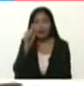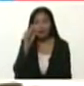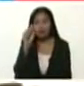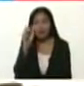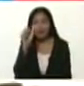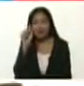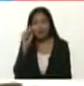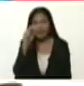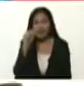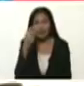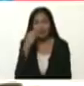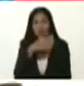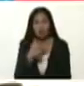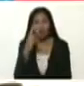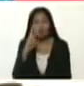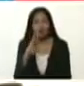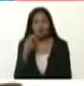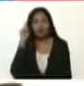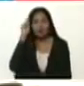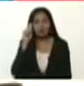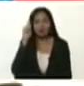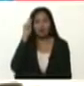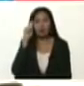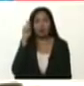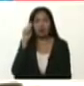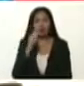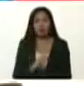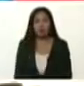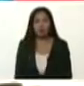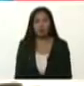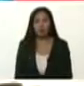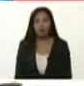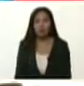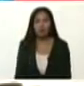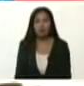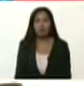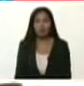Pero quiero que vean este video. Es un videito